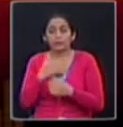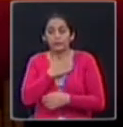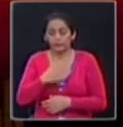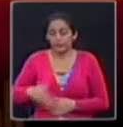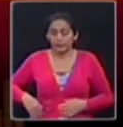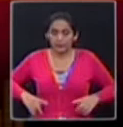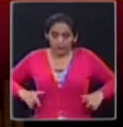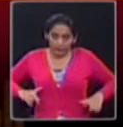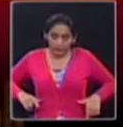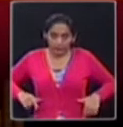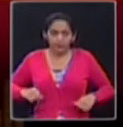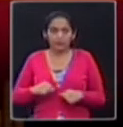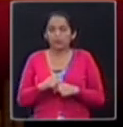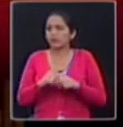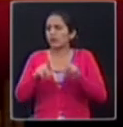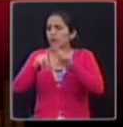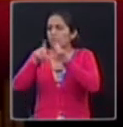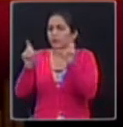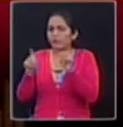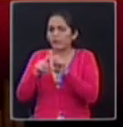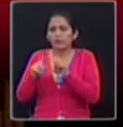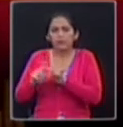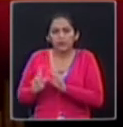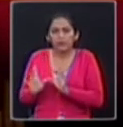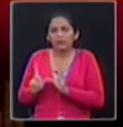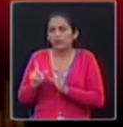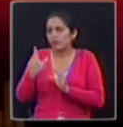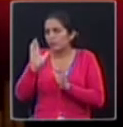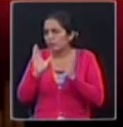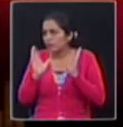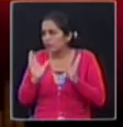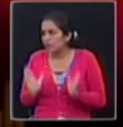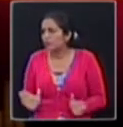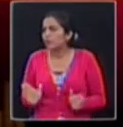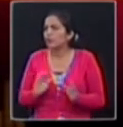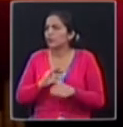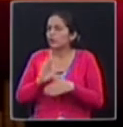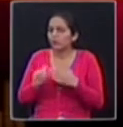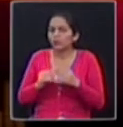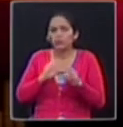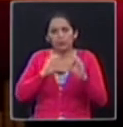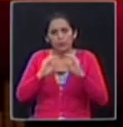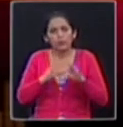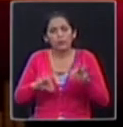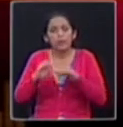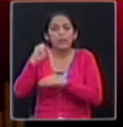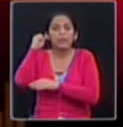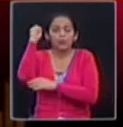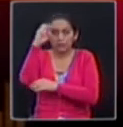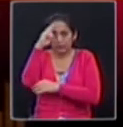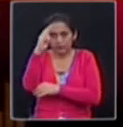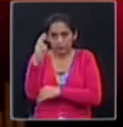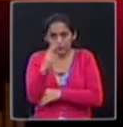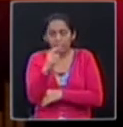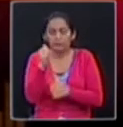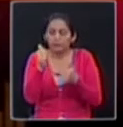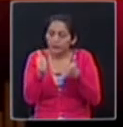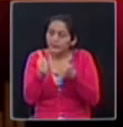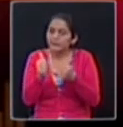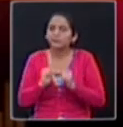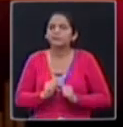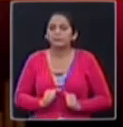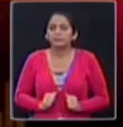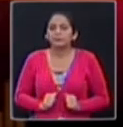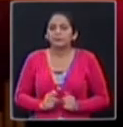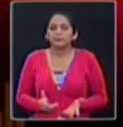siempre y cuando vayan enmarcados en que se respete la Constitución, en que se respete los derechos. No se trata de posiciones, se trata